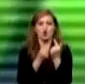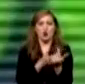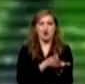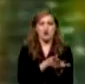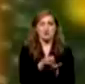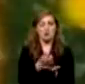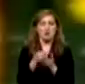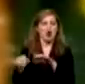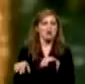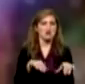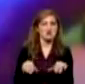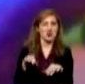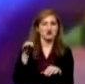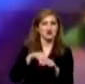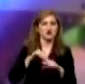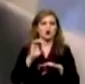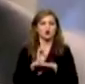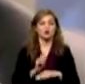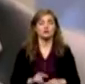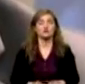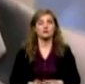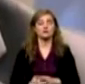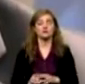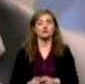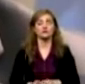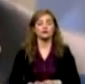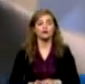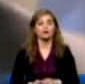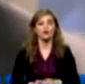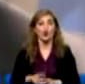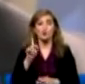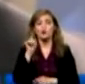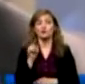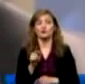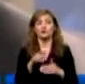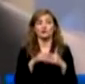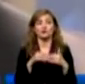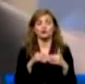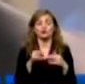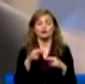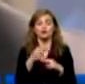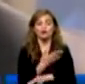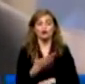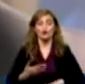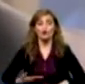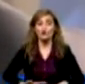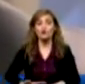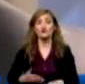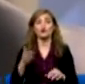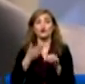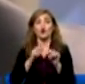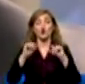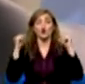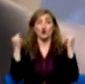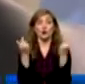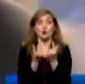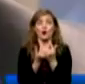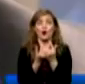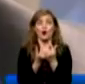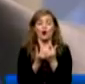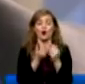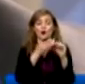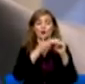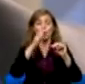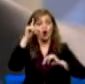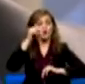financia actividades en Ecuador. Los centenares de miles de dólares para que el expresidente Correa y su grupo